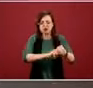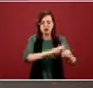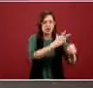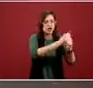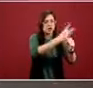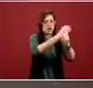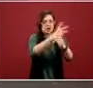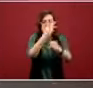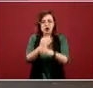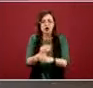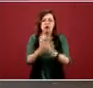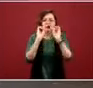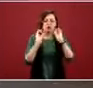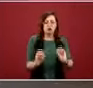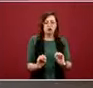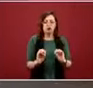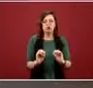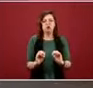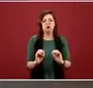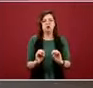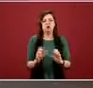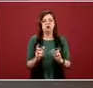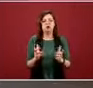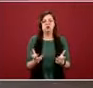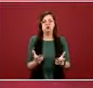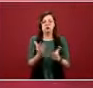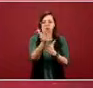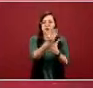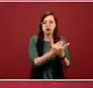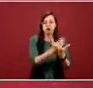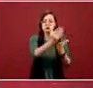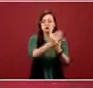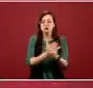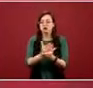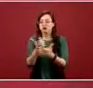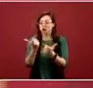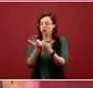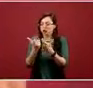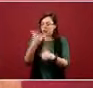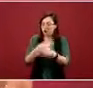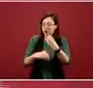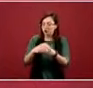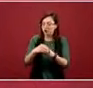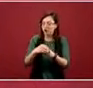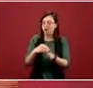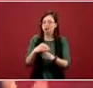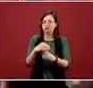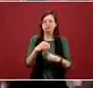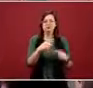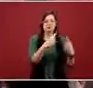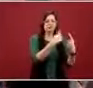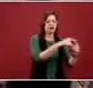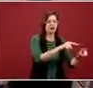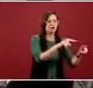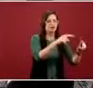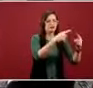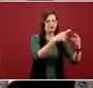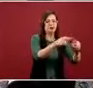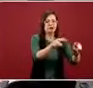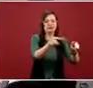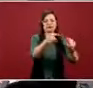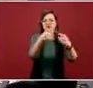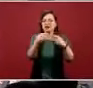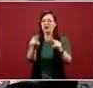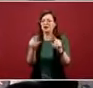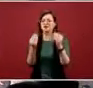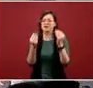mira más hacia las medidas de mitigación en el aspecto socioeconómico, etcétera. La preparación y